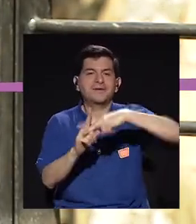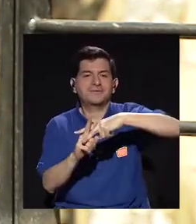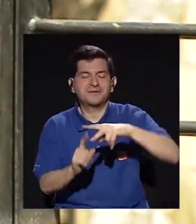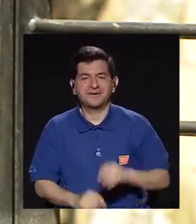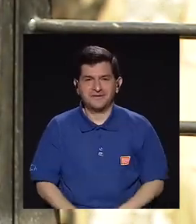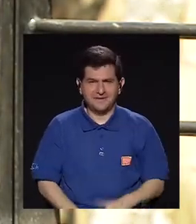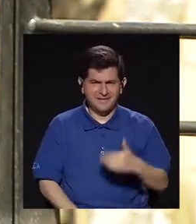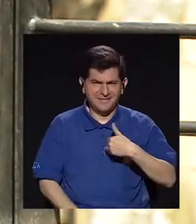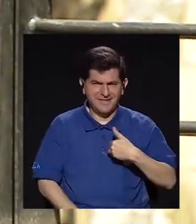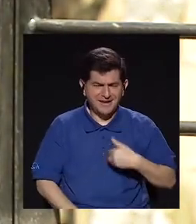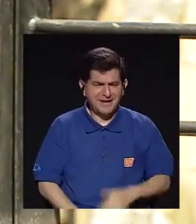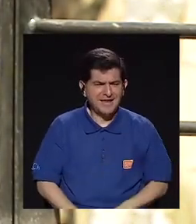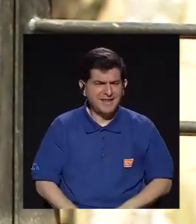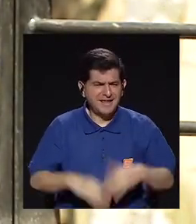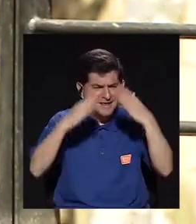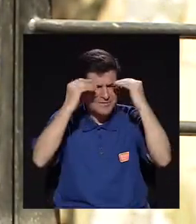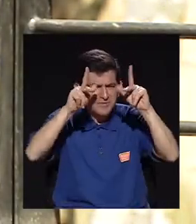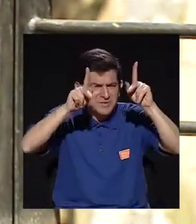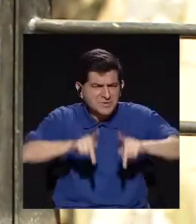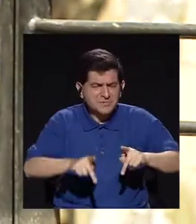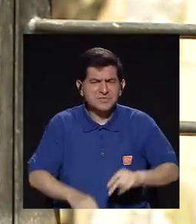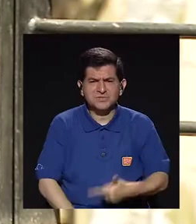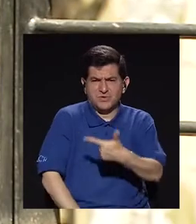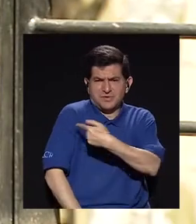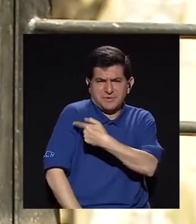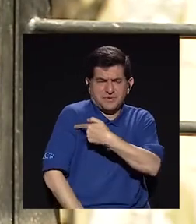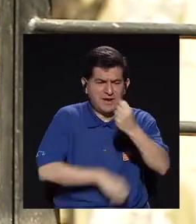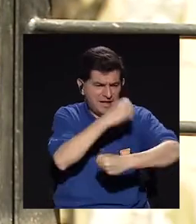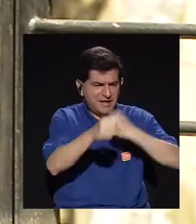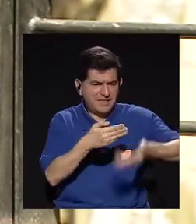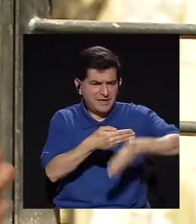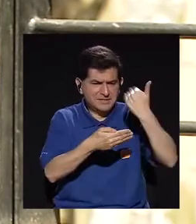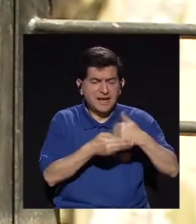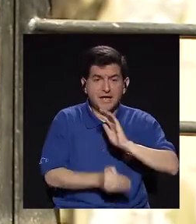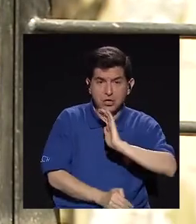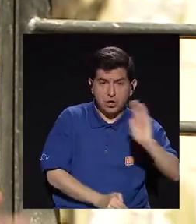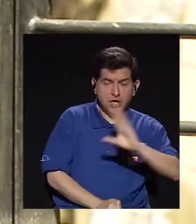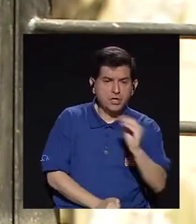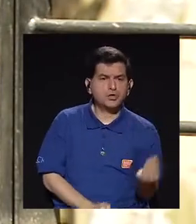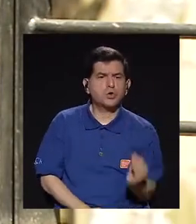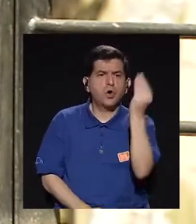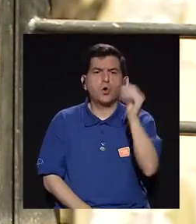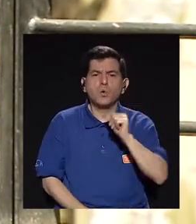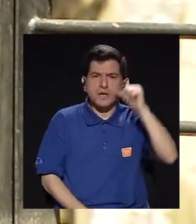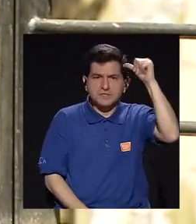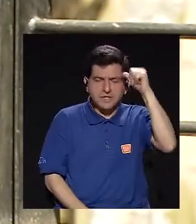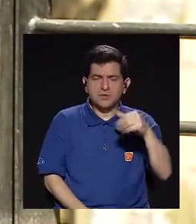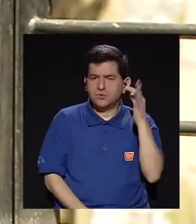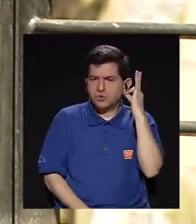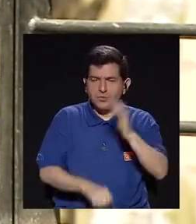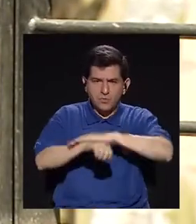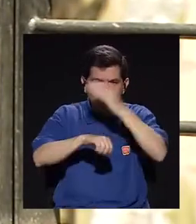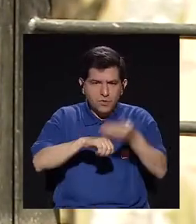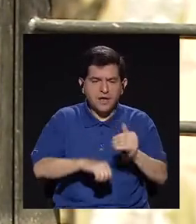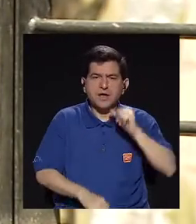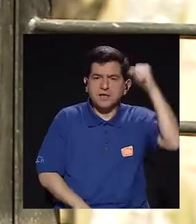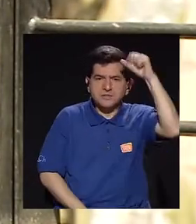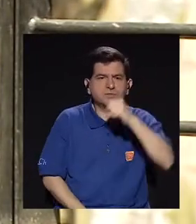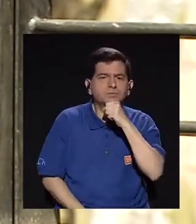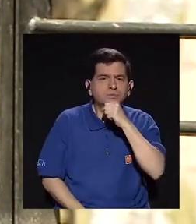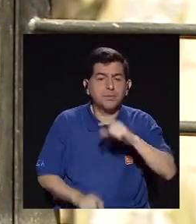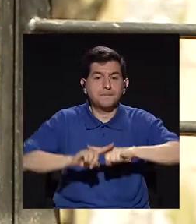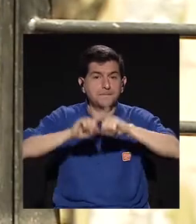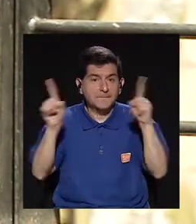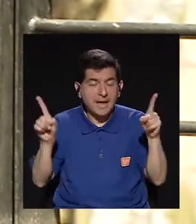aplican. Entonces, tenemos datos de personas que se vacunaron desde el año pasado, no solo niños, también adolescentes, adultos, embarazadas, adultos